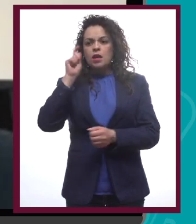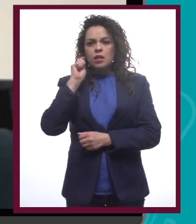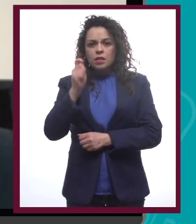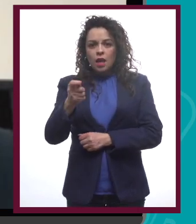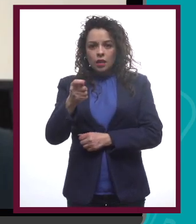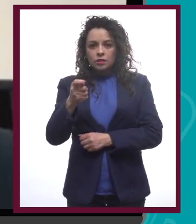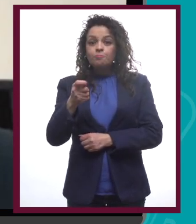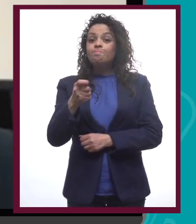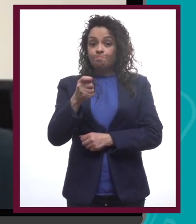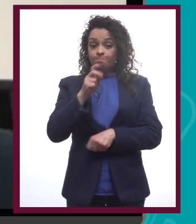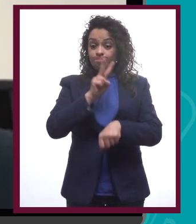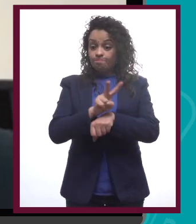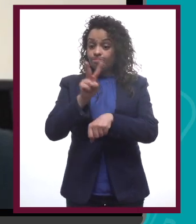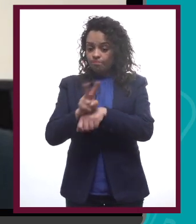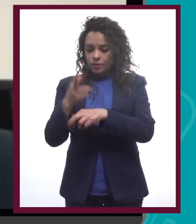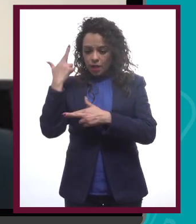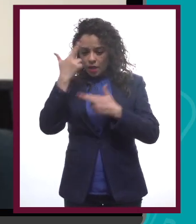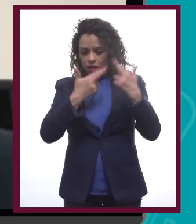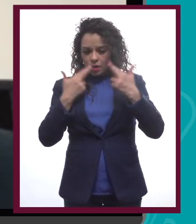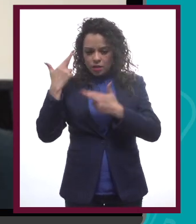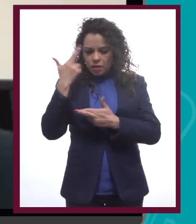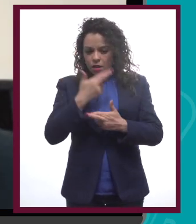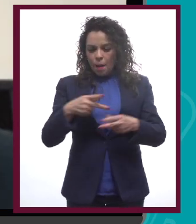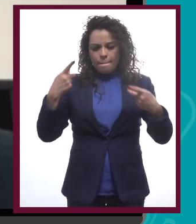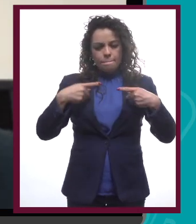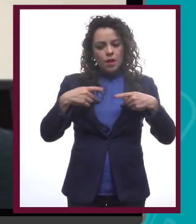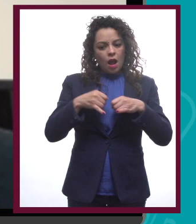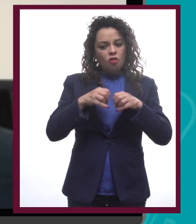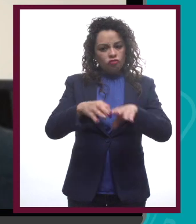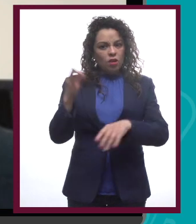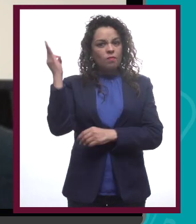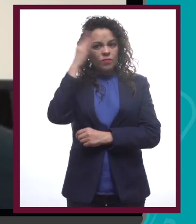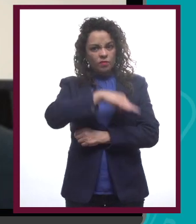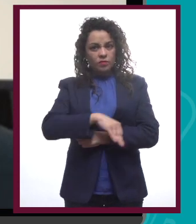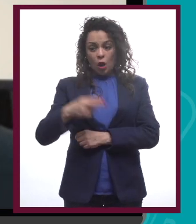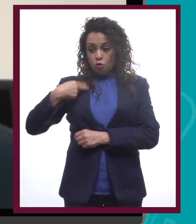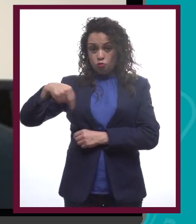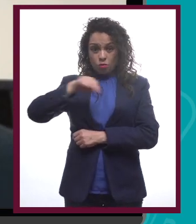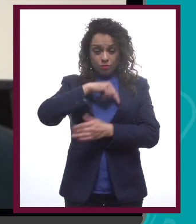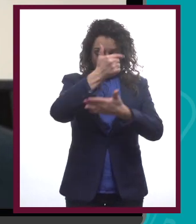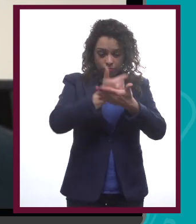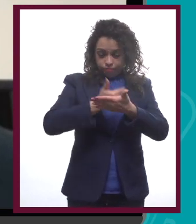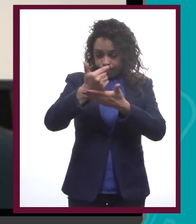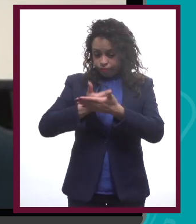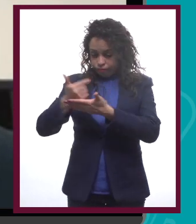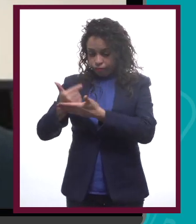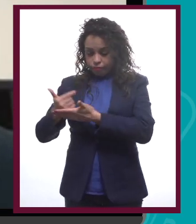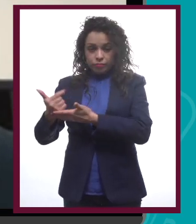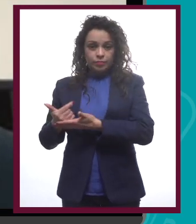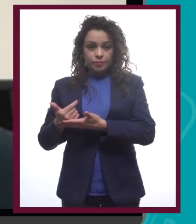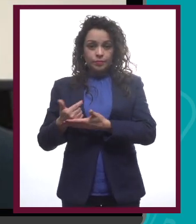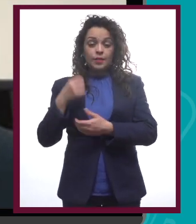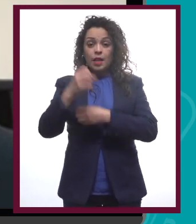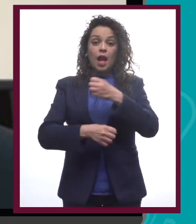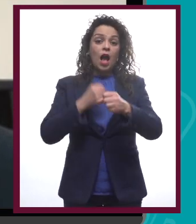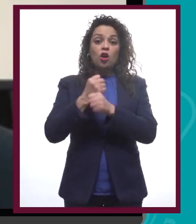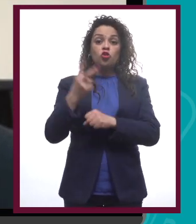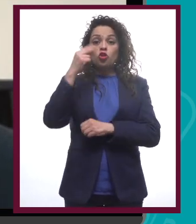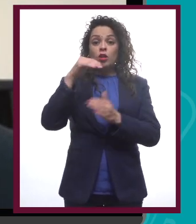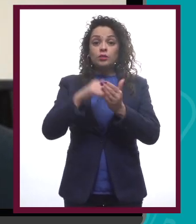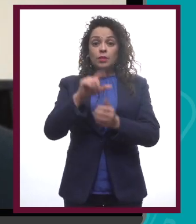seguimiento a la infodemia, el recuento que nosotros tenemos, por ejemplo, del primer año,